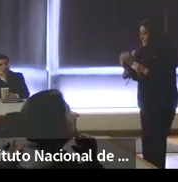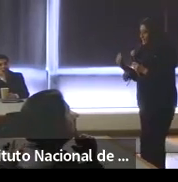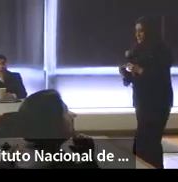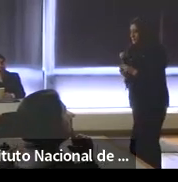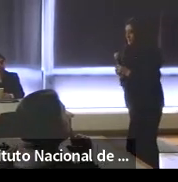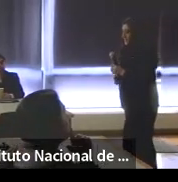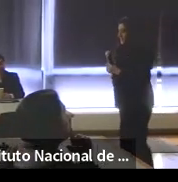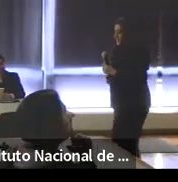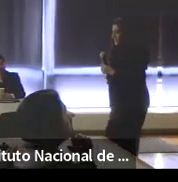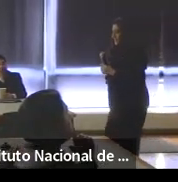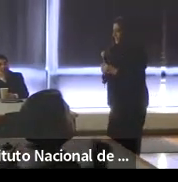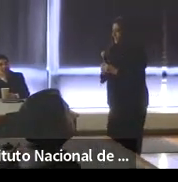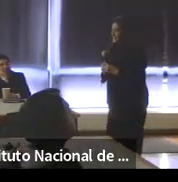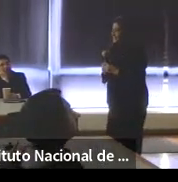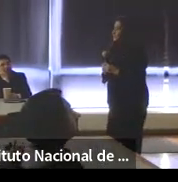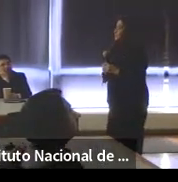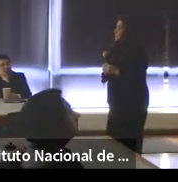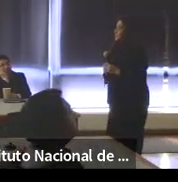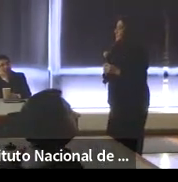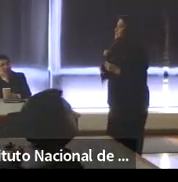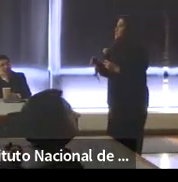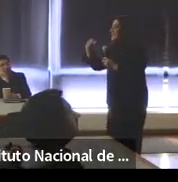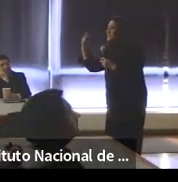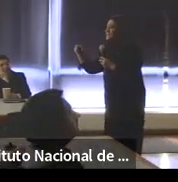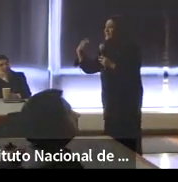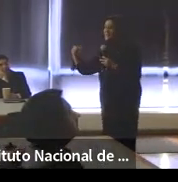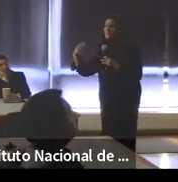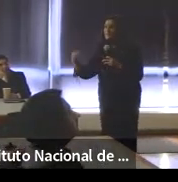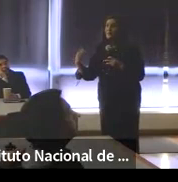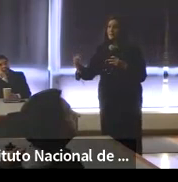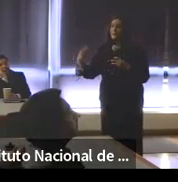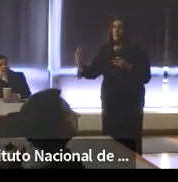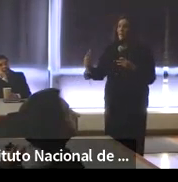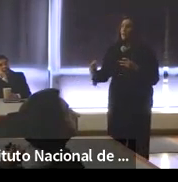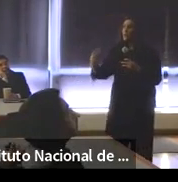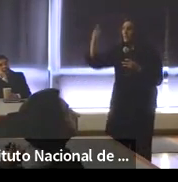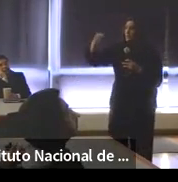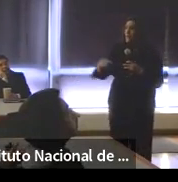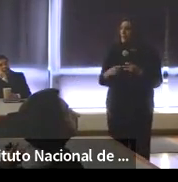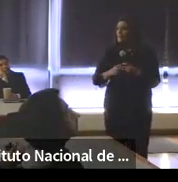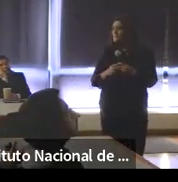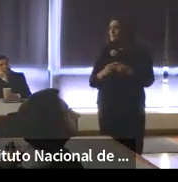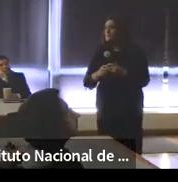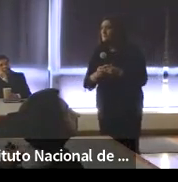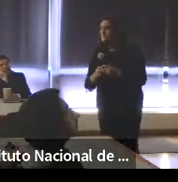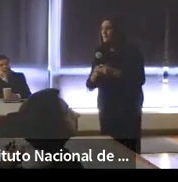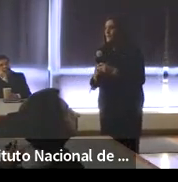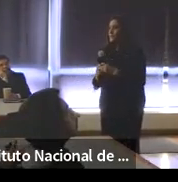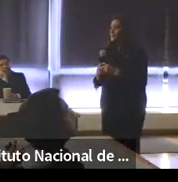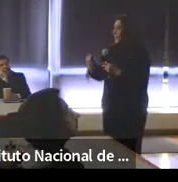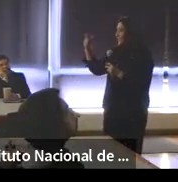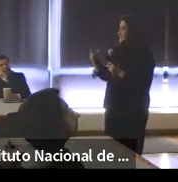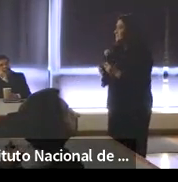y en este punto es donde la habilidad directiva tiene que ver con que no lo alejes